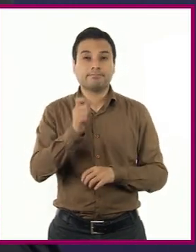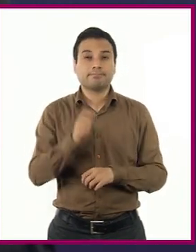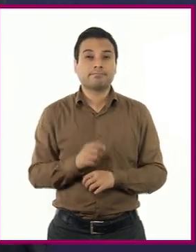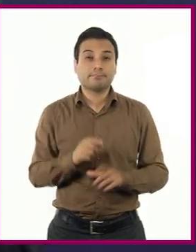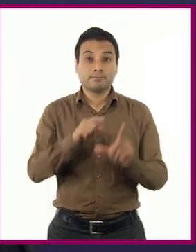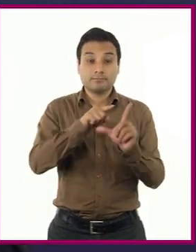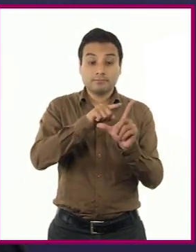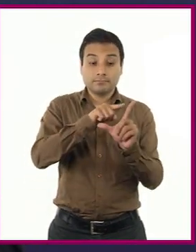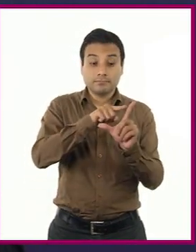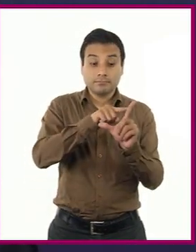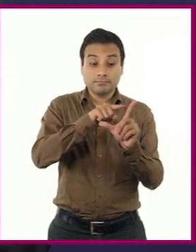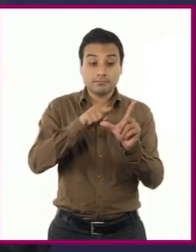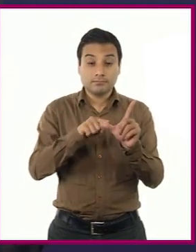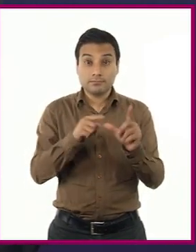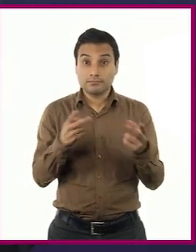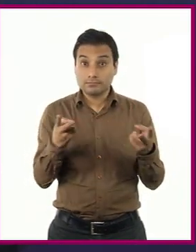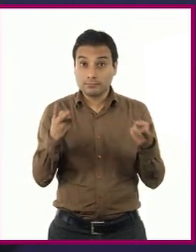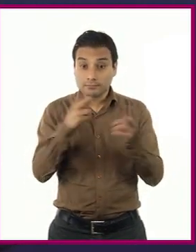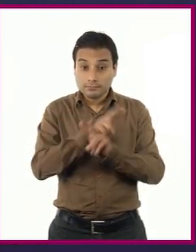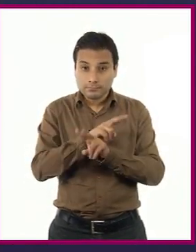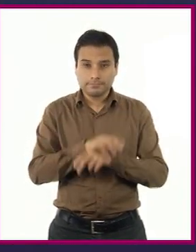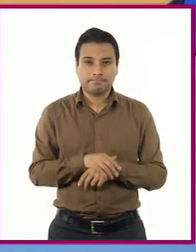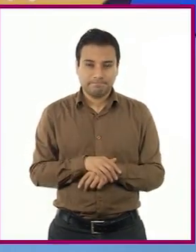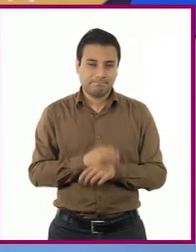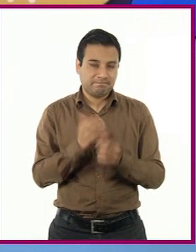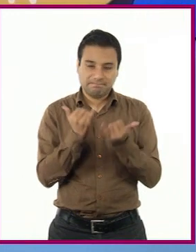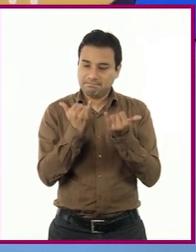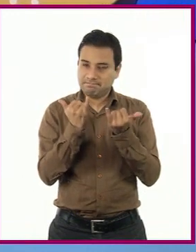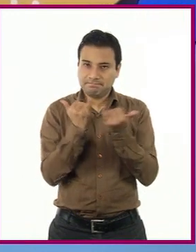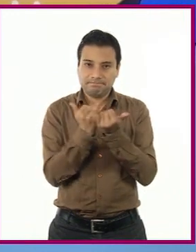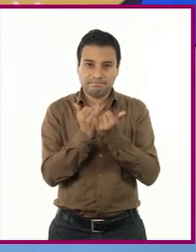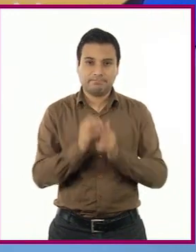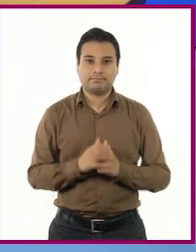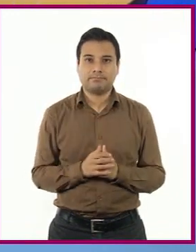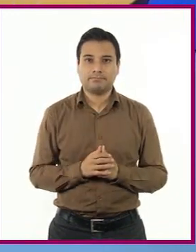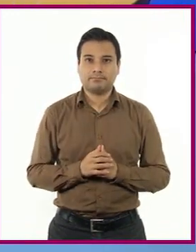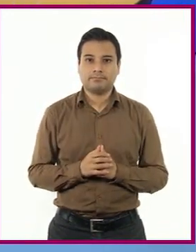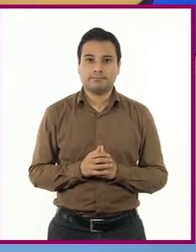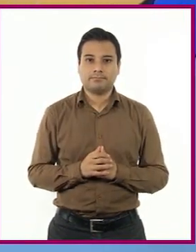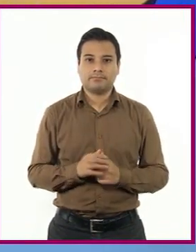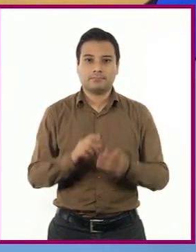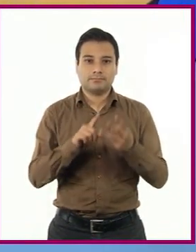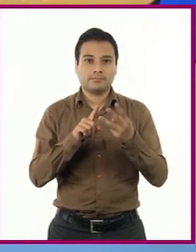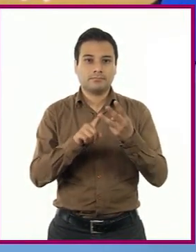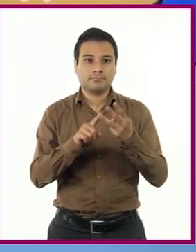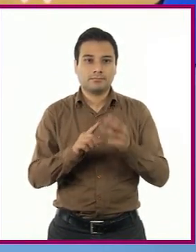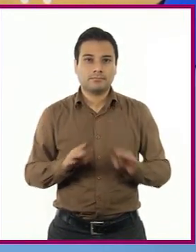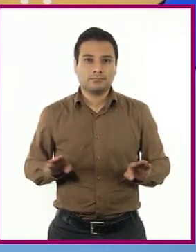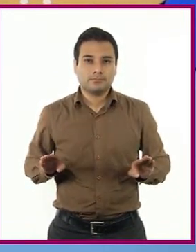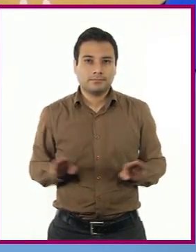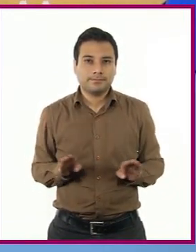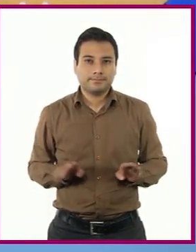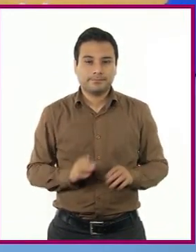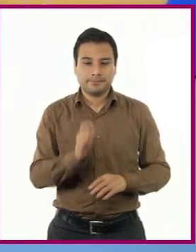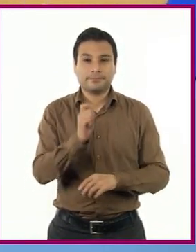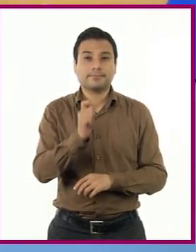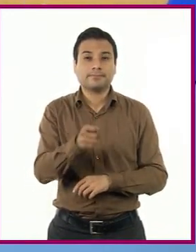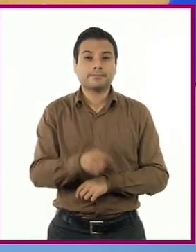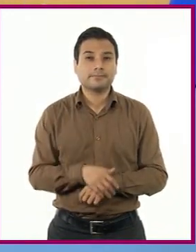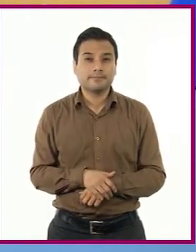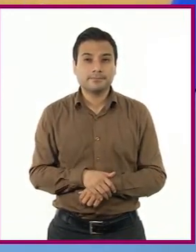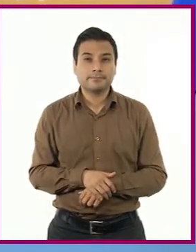de cualquier paralelogramo son congruentes. La tercera propiedad de los paralelogramos nos indica que los